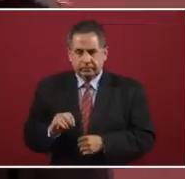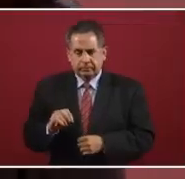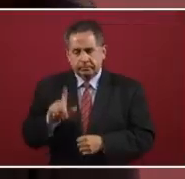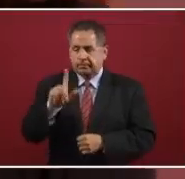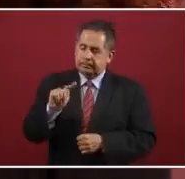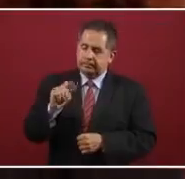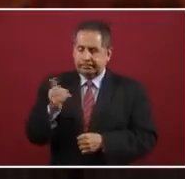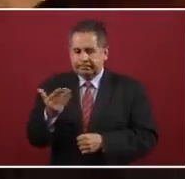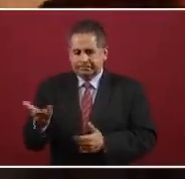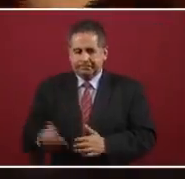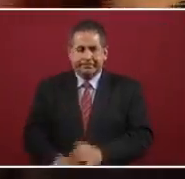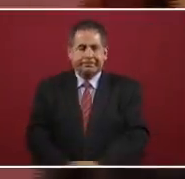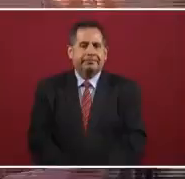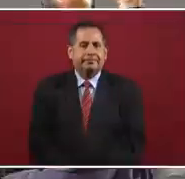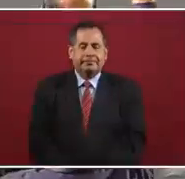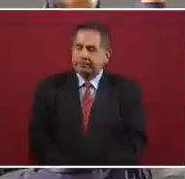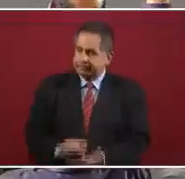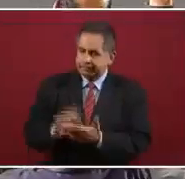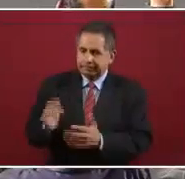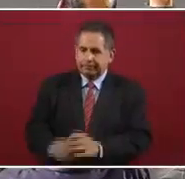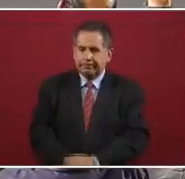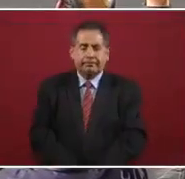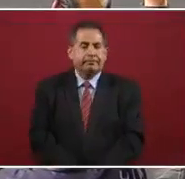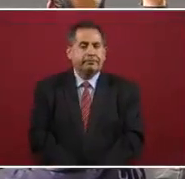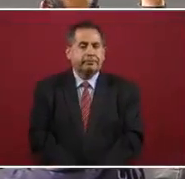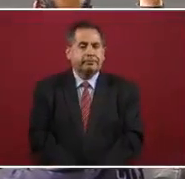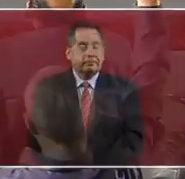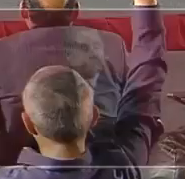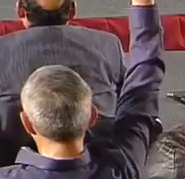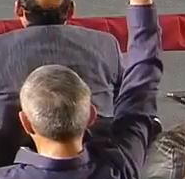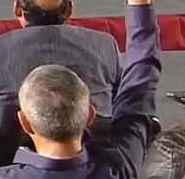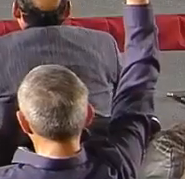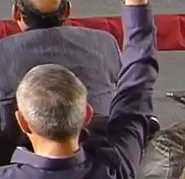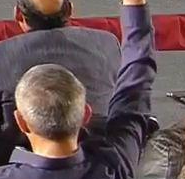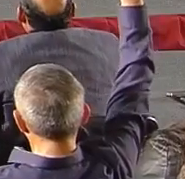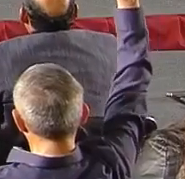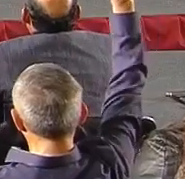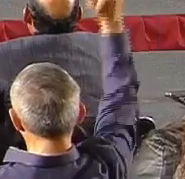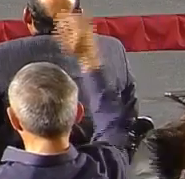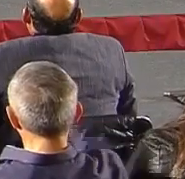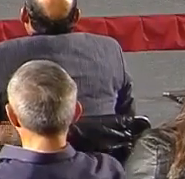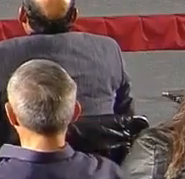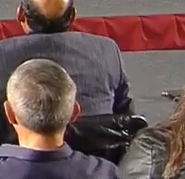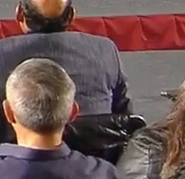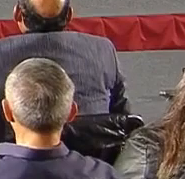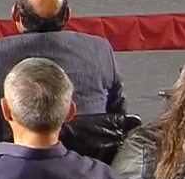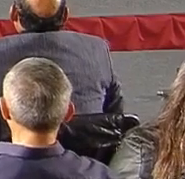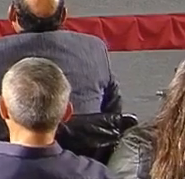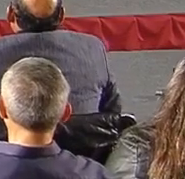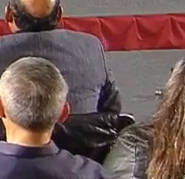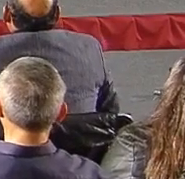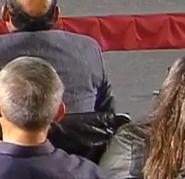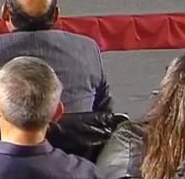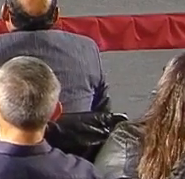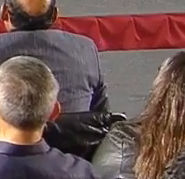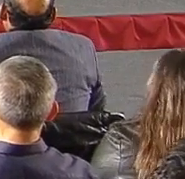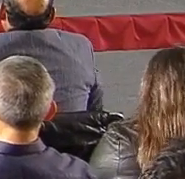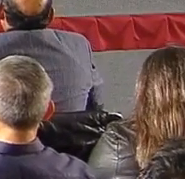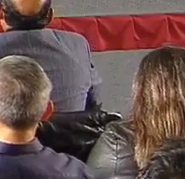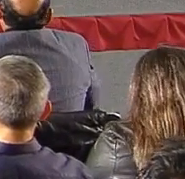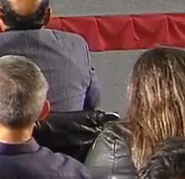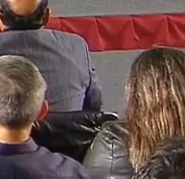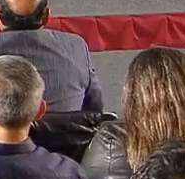Leti. Gracias. Bueno, pues miren, también es importante una reflexión sobre este